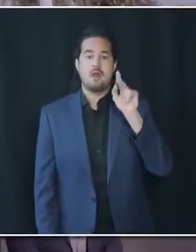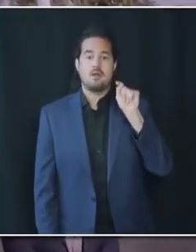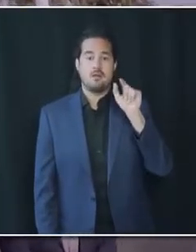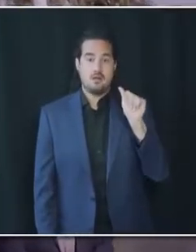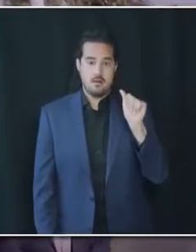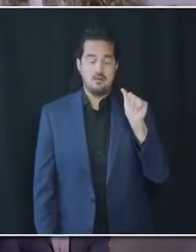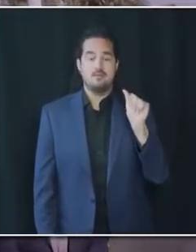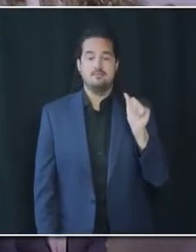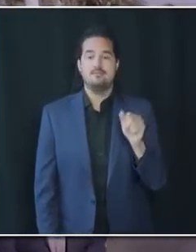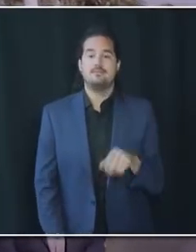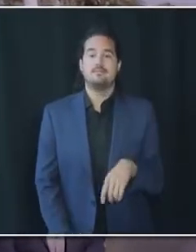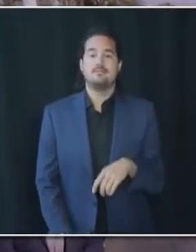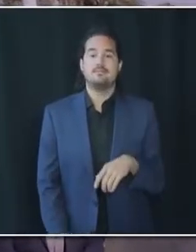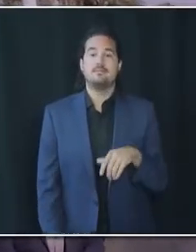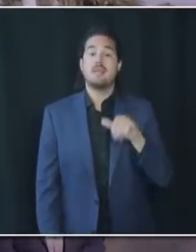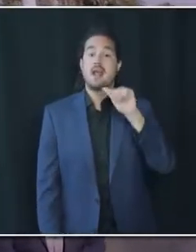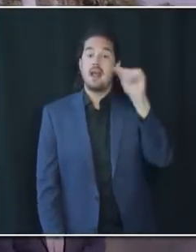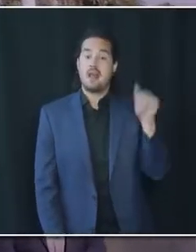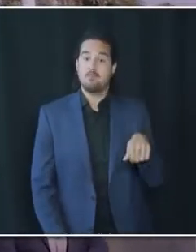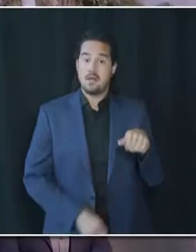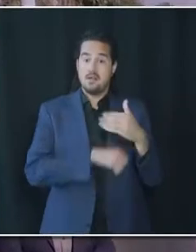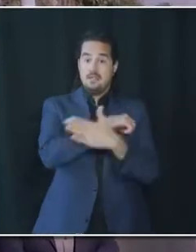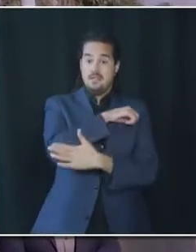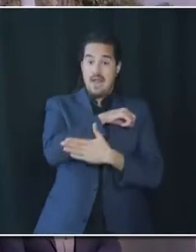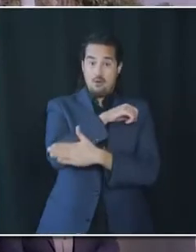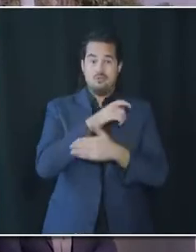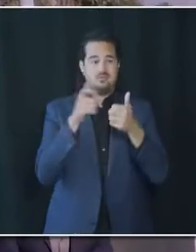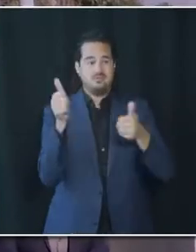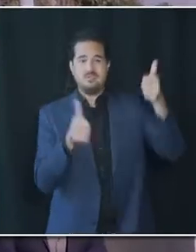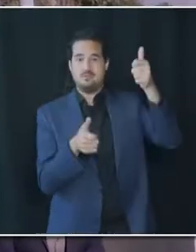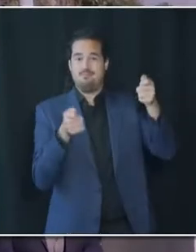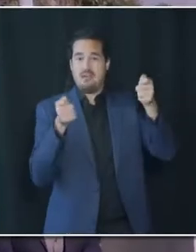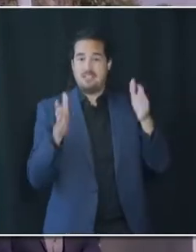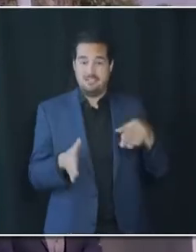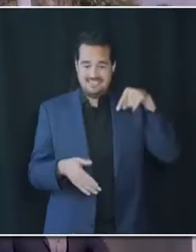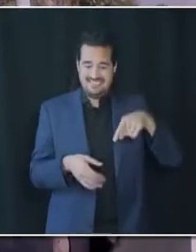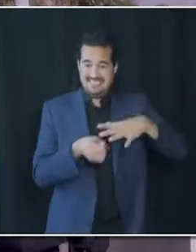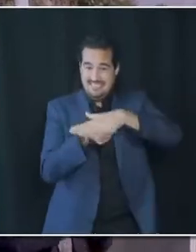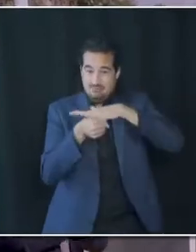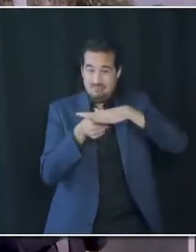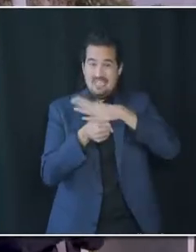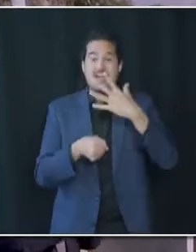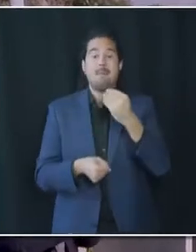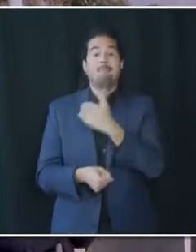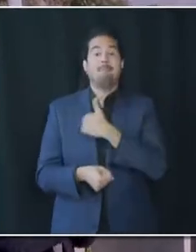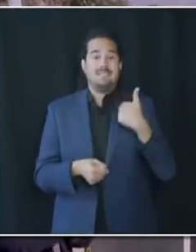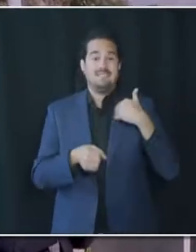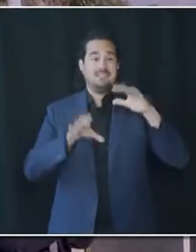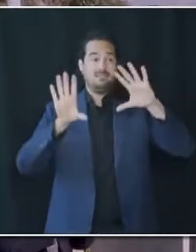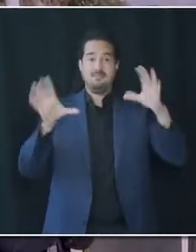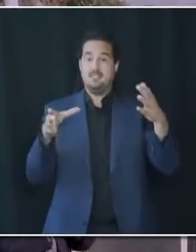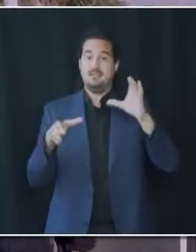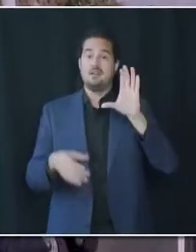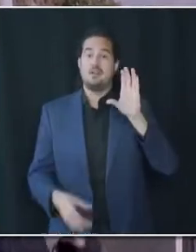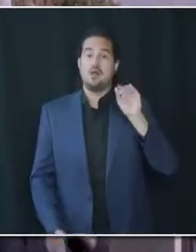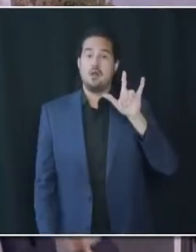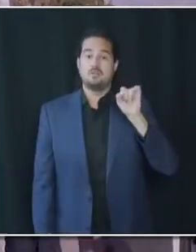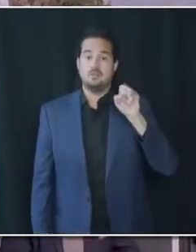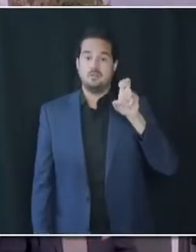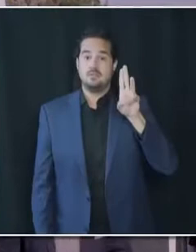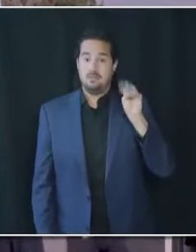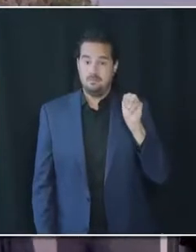el supervisor de alameda county de en este distrito también miembro del pp jp jane